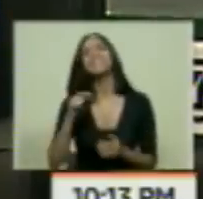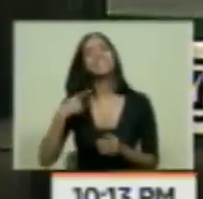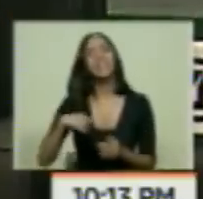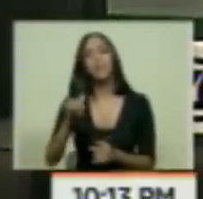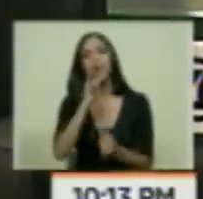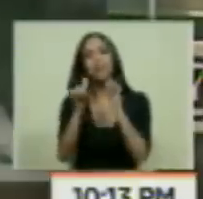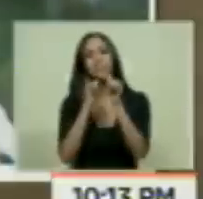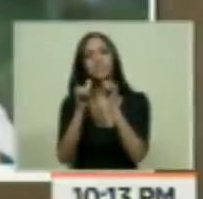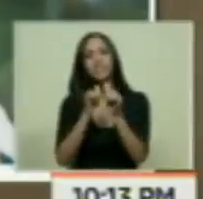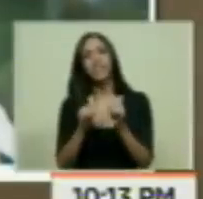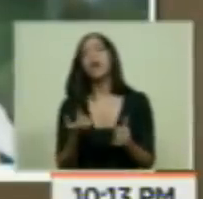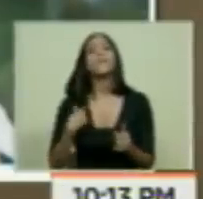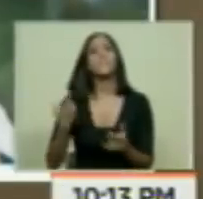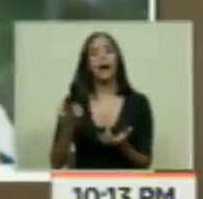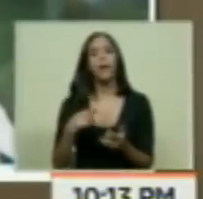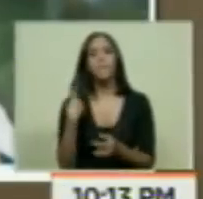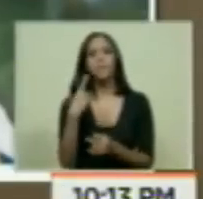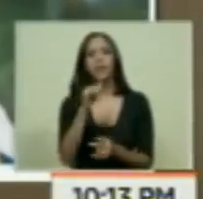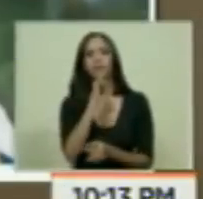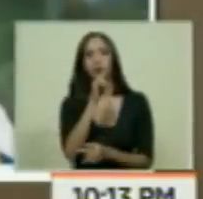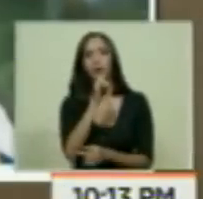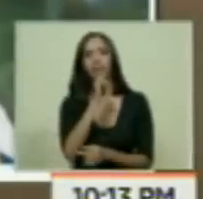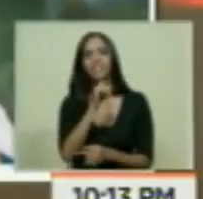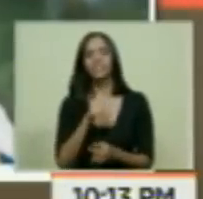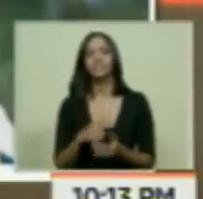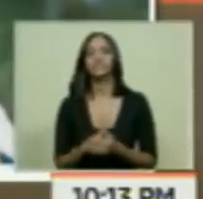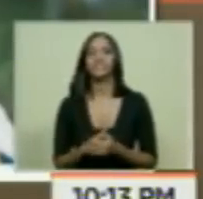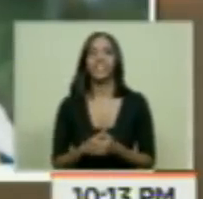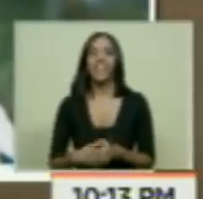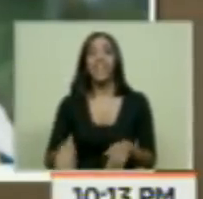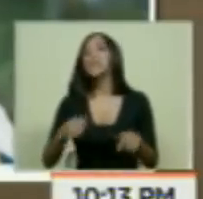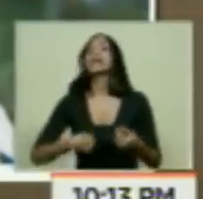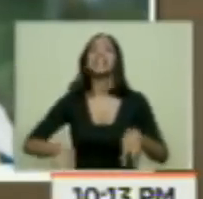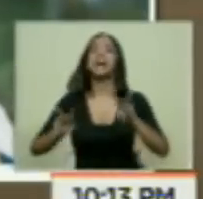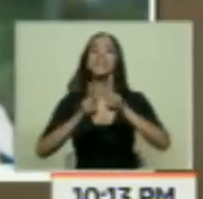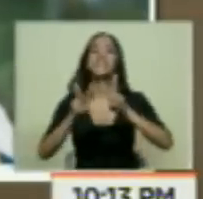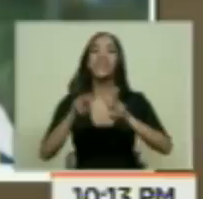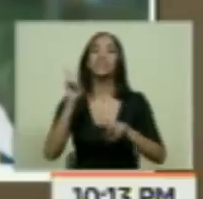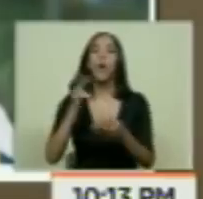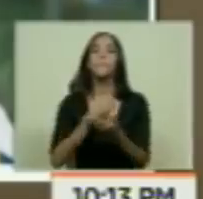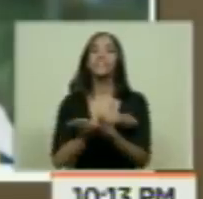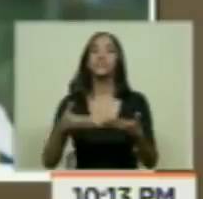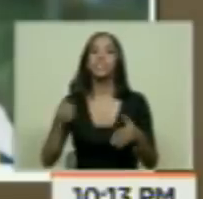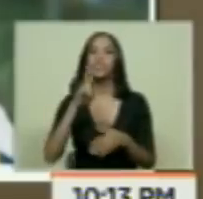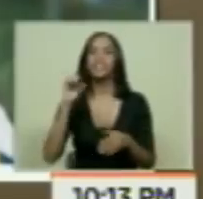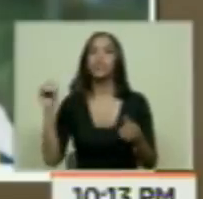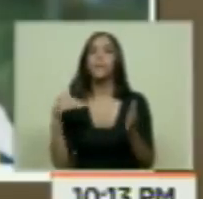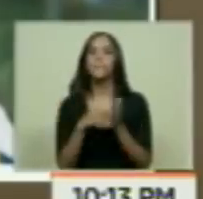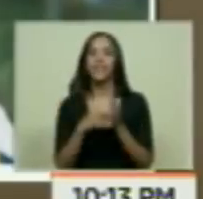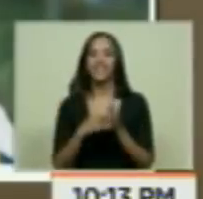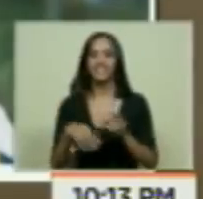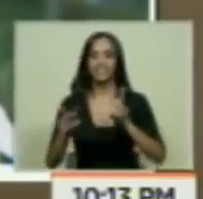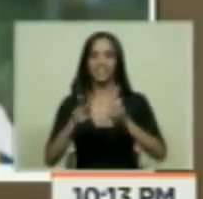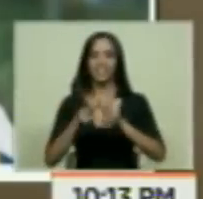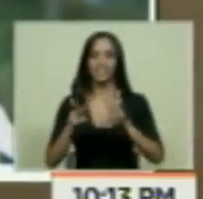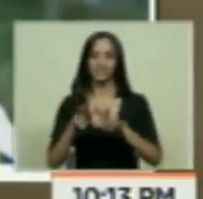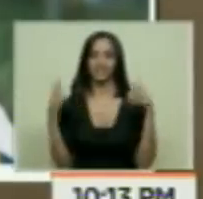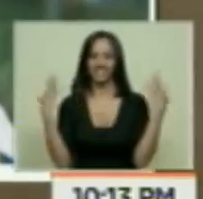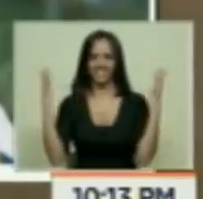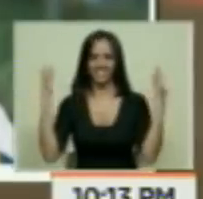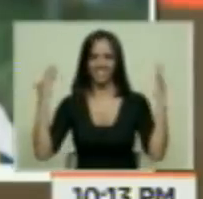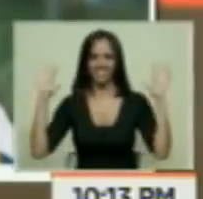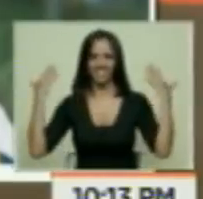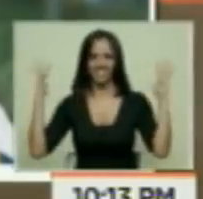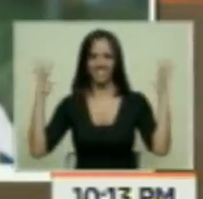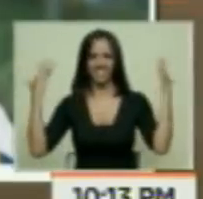señor director. Vamos con la primera noticia. Deberán el hito de la vivienda, 2,200,000 de la gran misión Vivienda Venezuela. Un aplauso, señor.